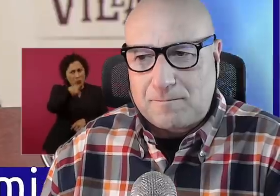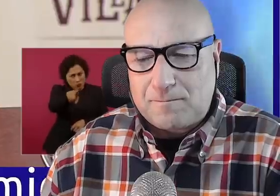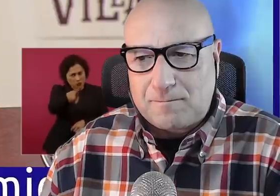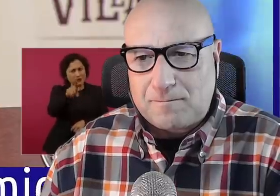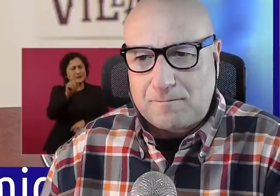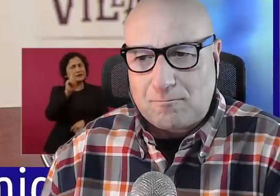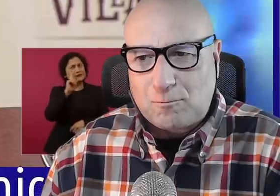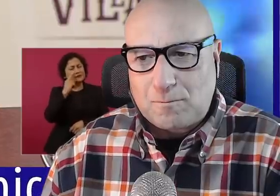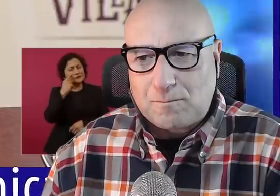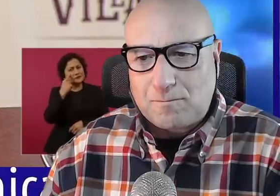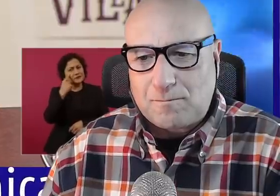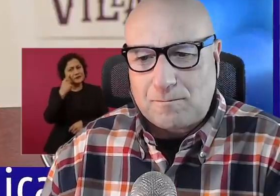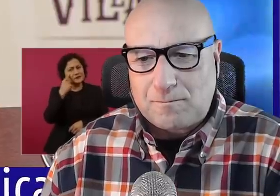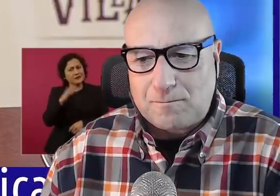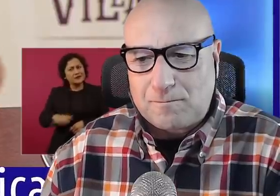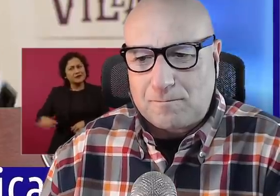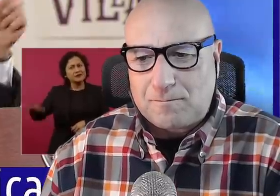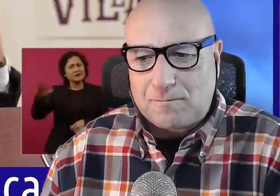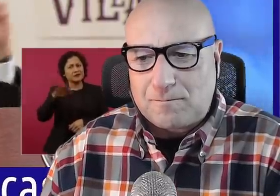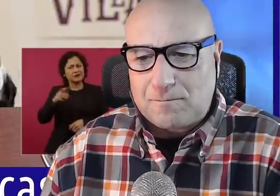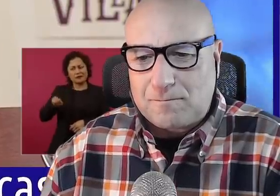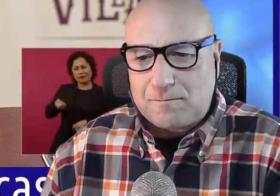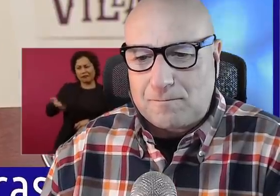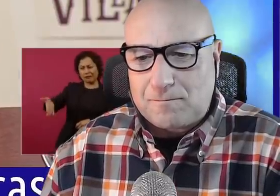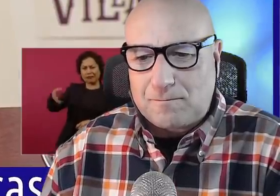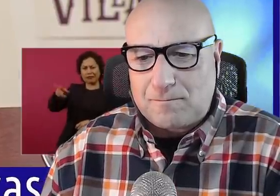¿cómo dicen? Dialecto. No,